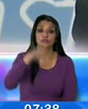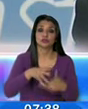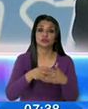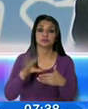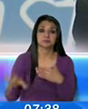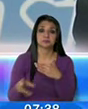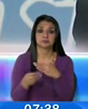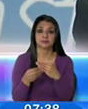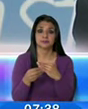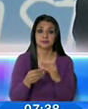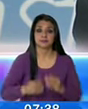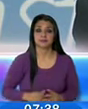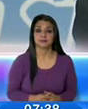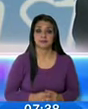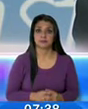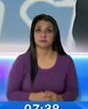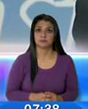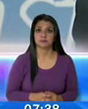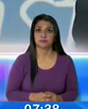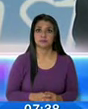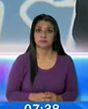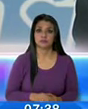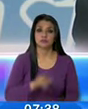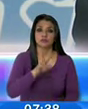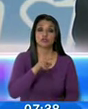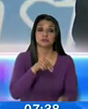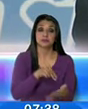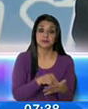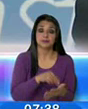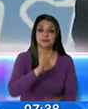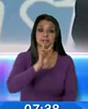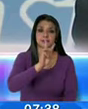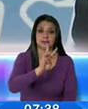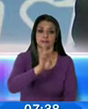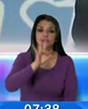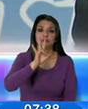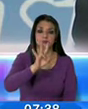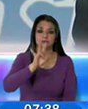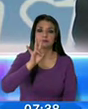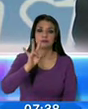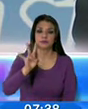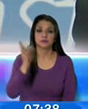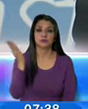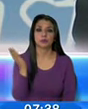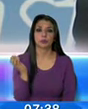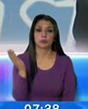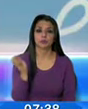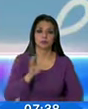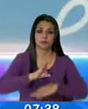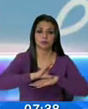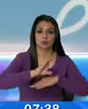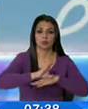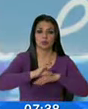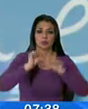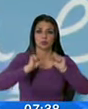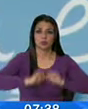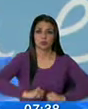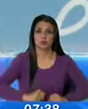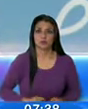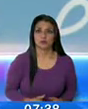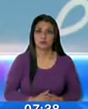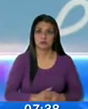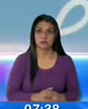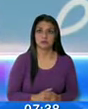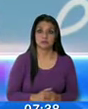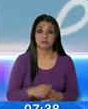adicionales que van a cubrir a 2.677 jubilados del país. El pago de los